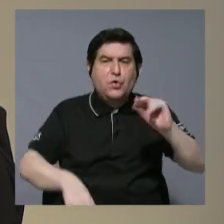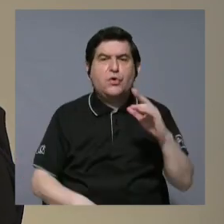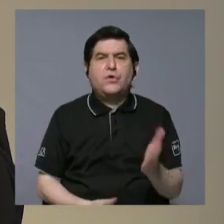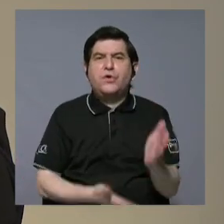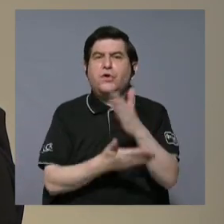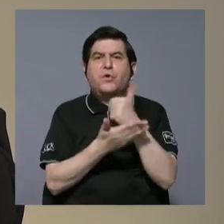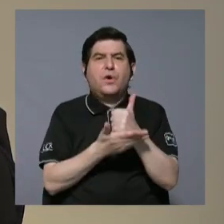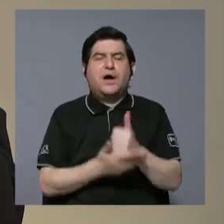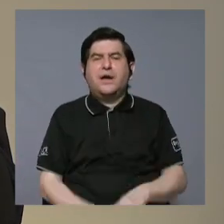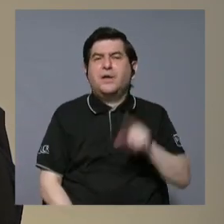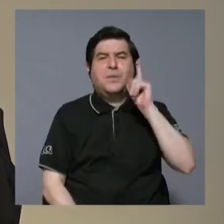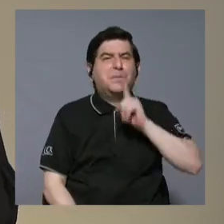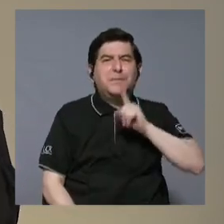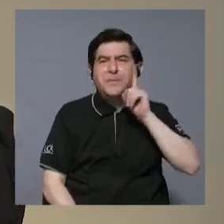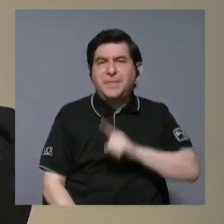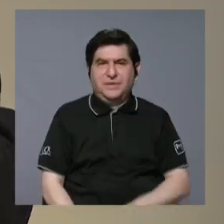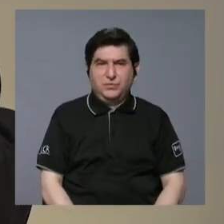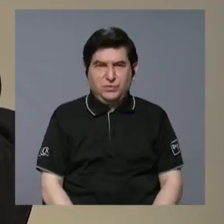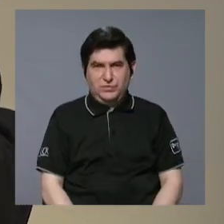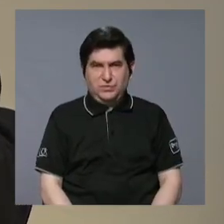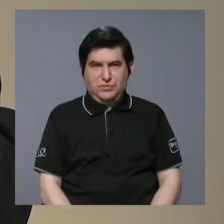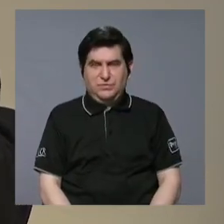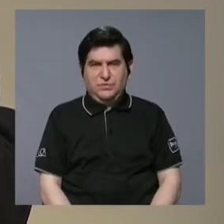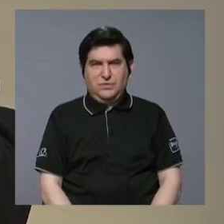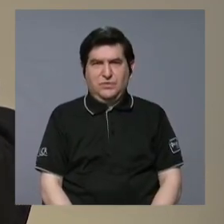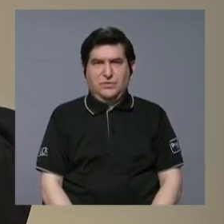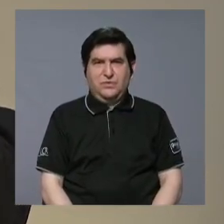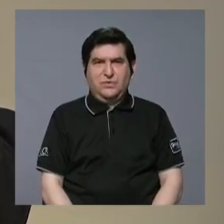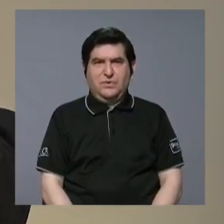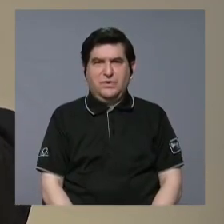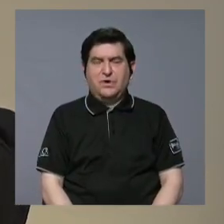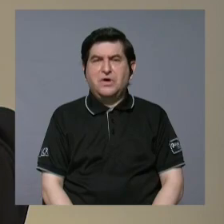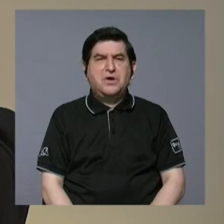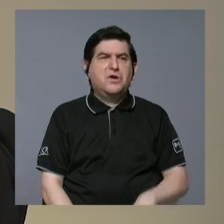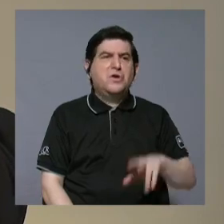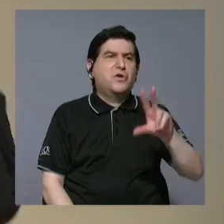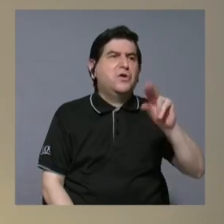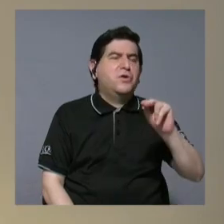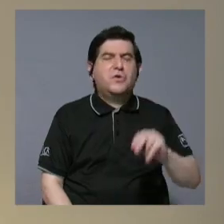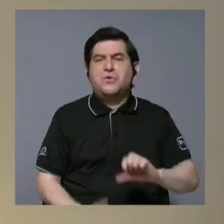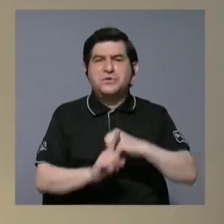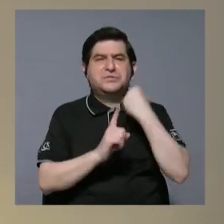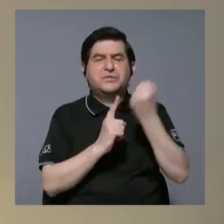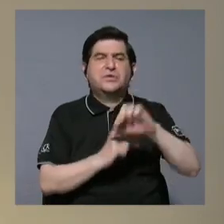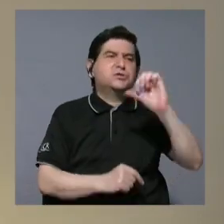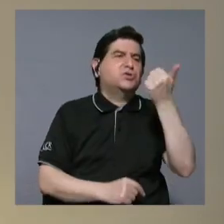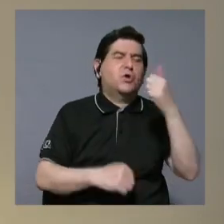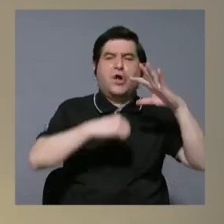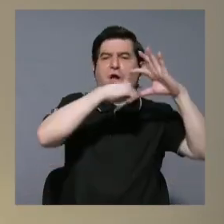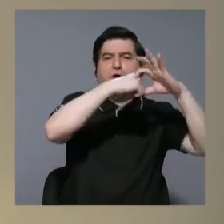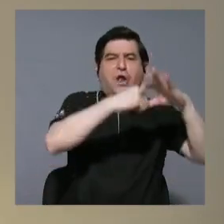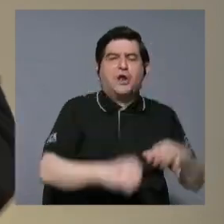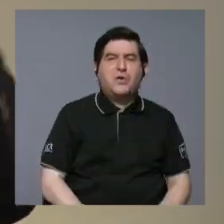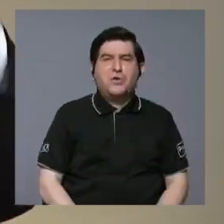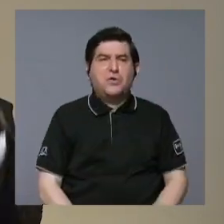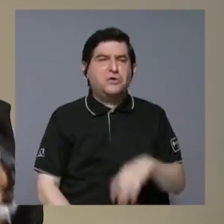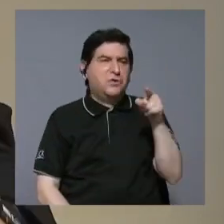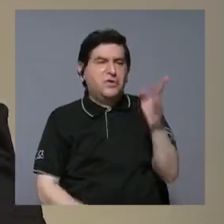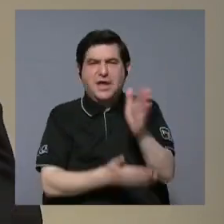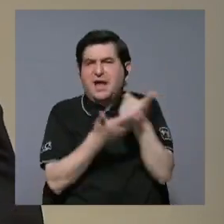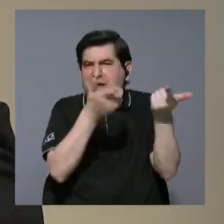algo mítico, es decir, no fue que contaron que en el planeta Júpiter había unos entes que